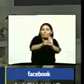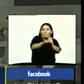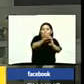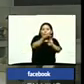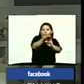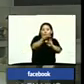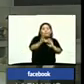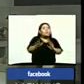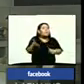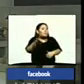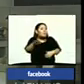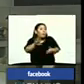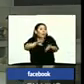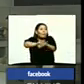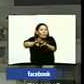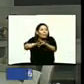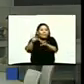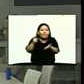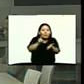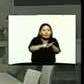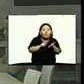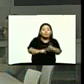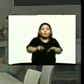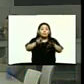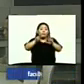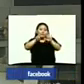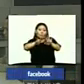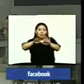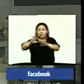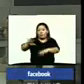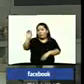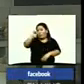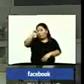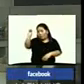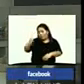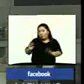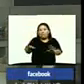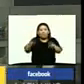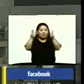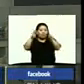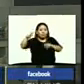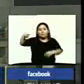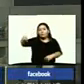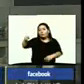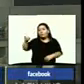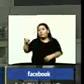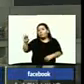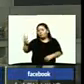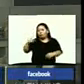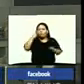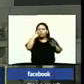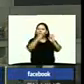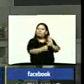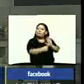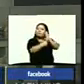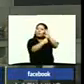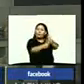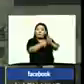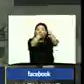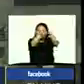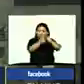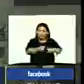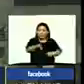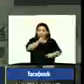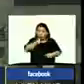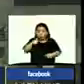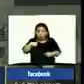ronda alrededor del 75% del Producto Interno Bruto. Pero veamos a continuación el informe que les he